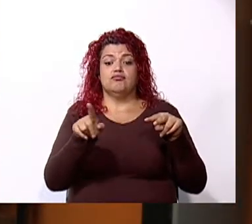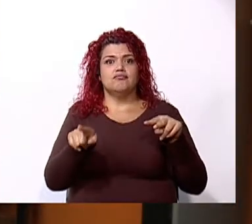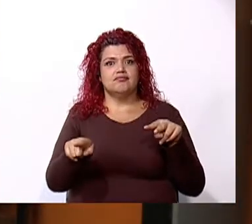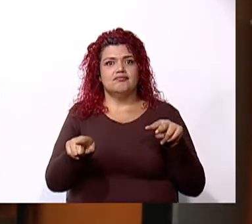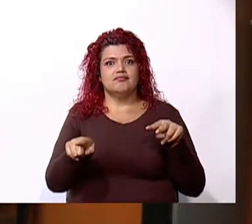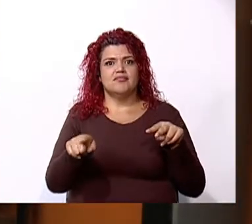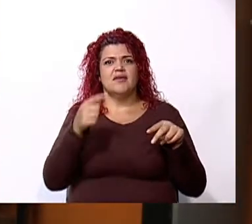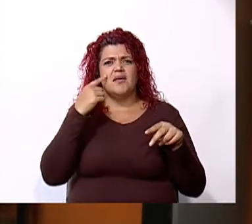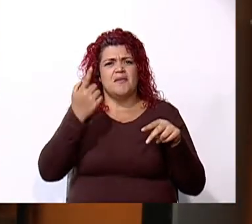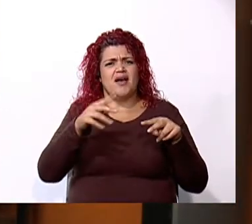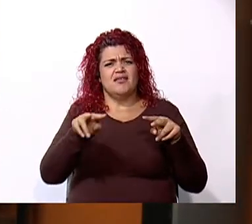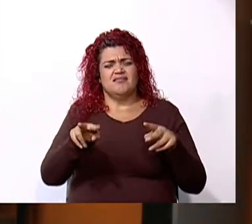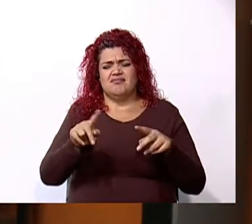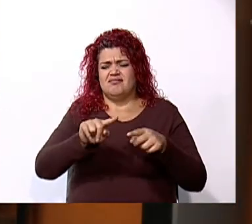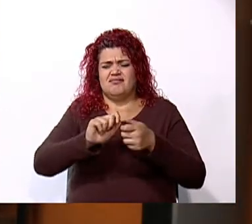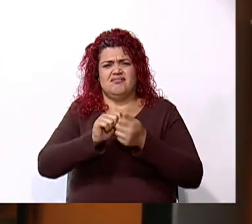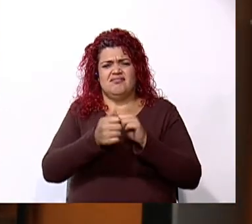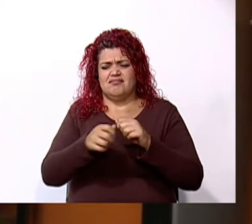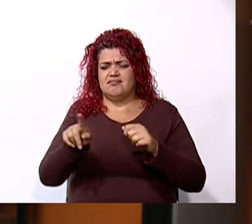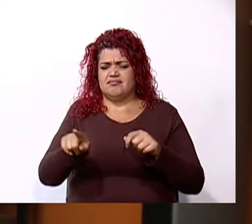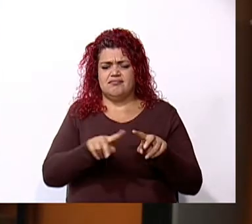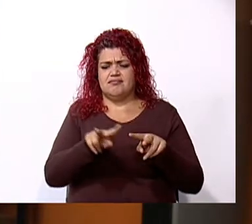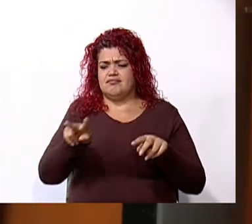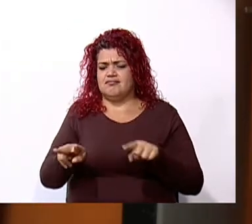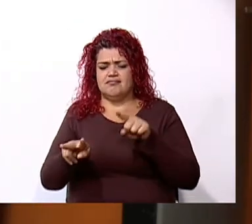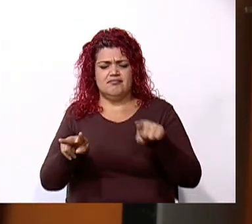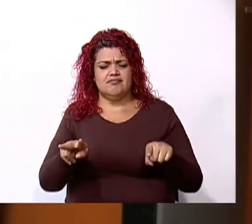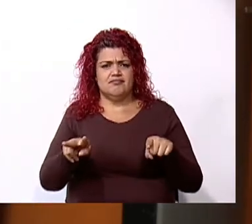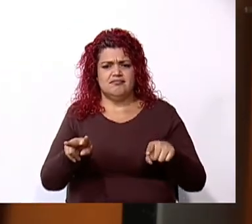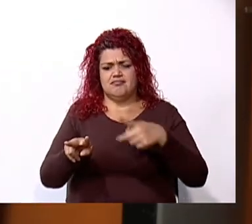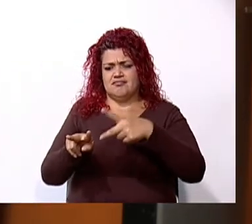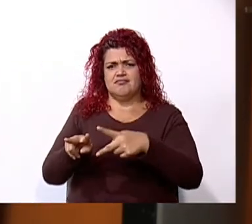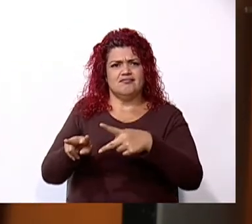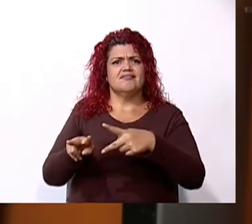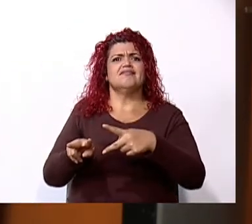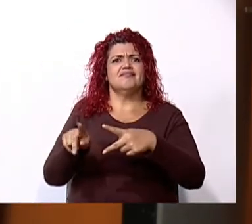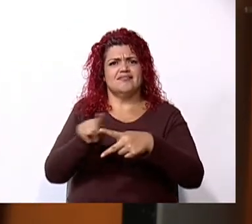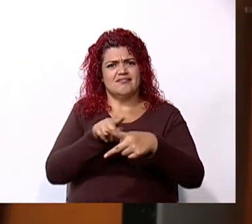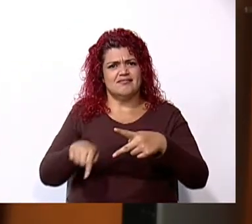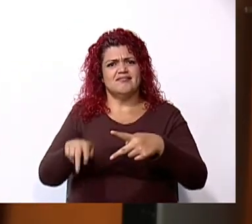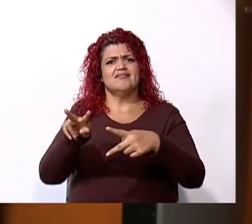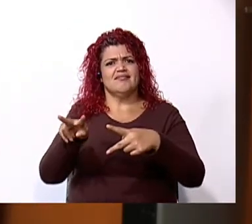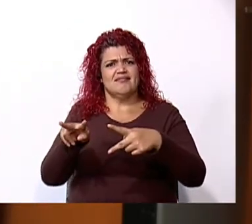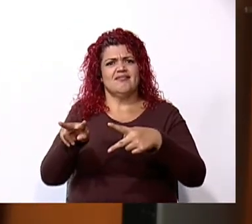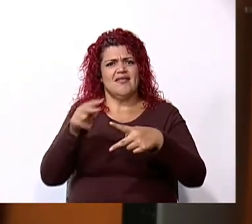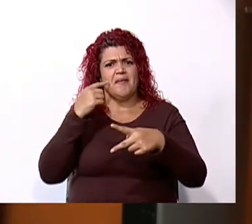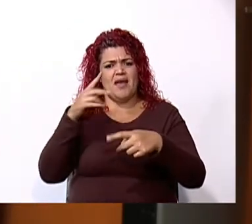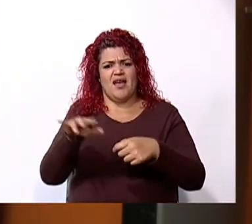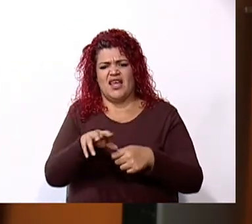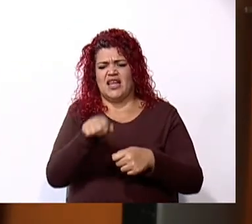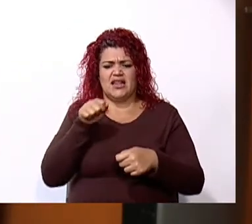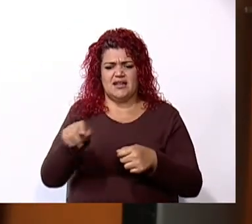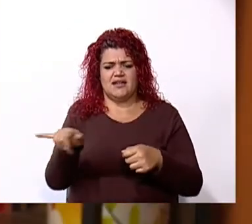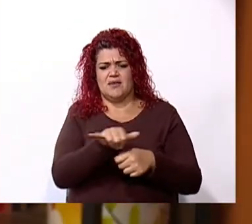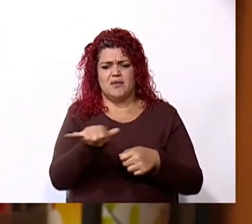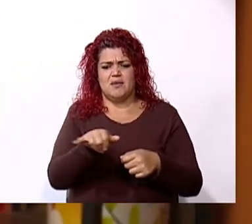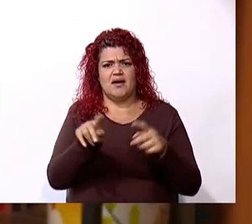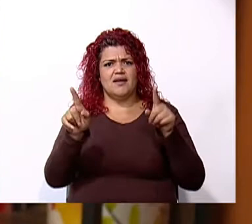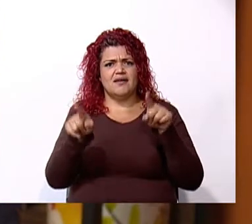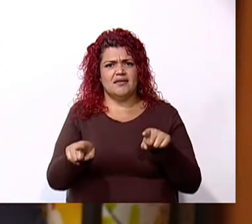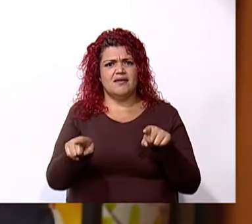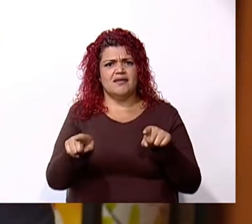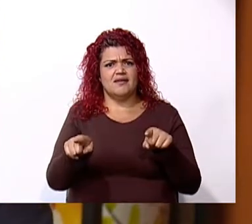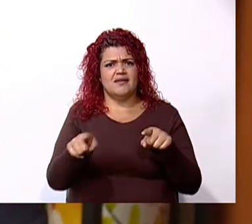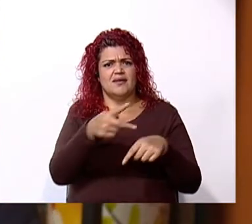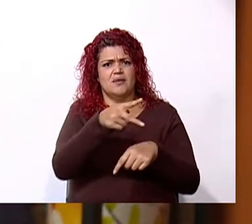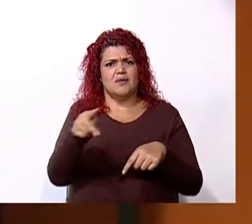este aquí, en este lado hay menor que en este lado. Si quitamos este aquí, ven, quedan iguales. Así de fácil es, nada